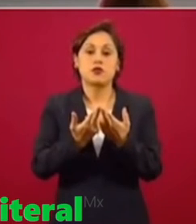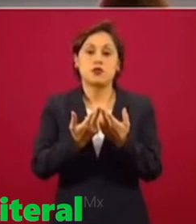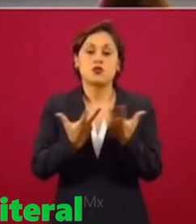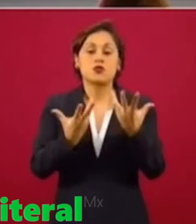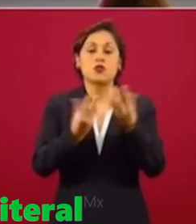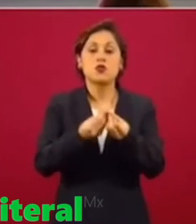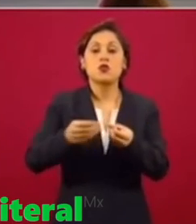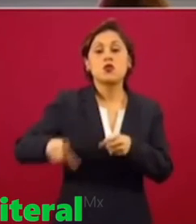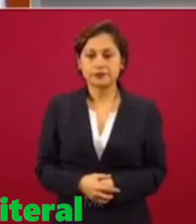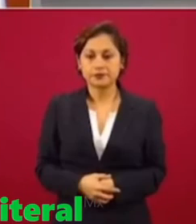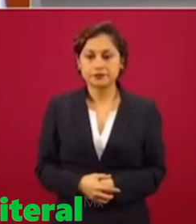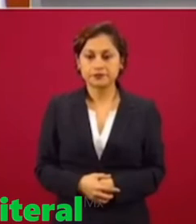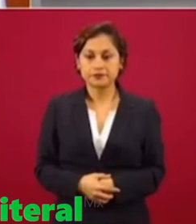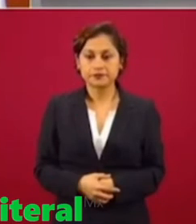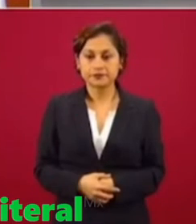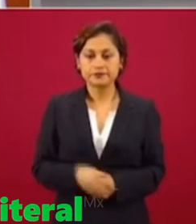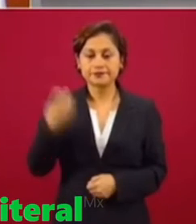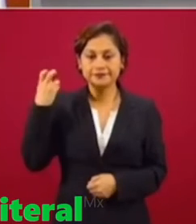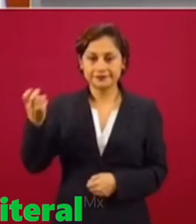gobernadores.